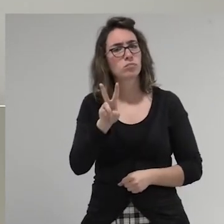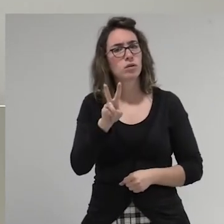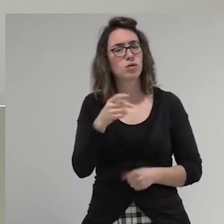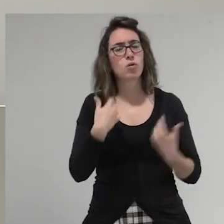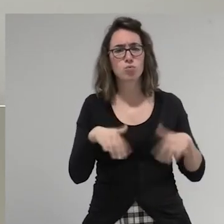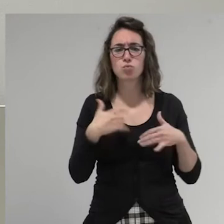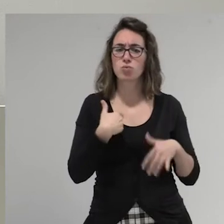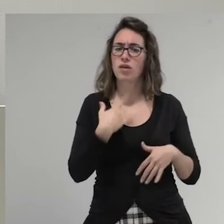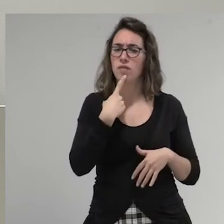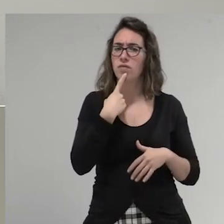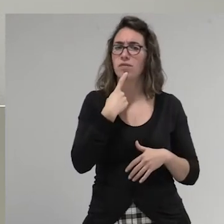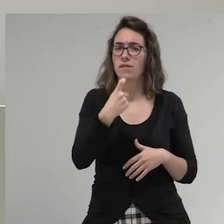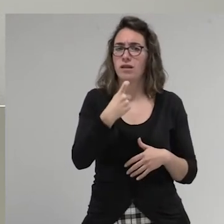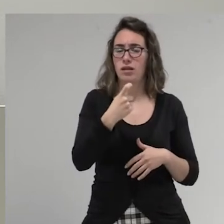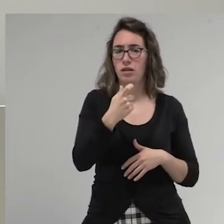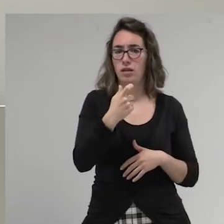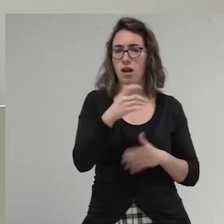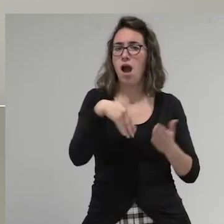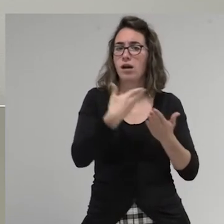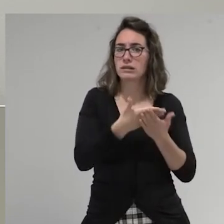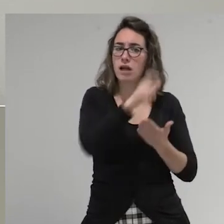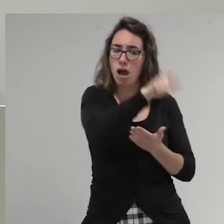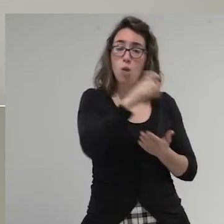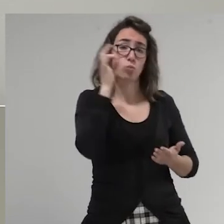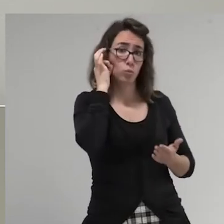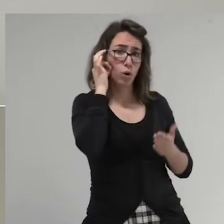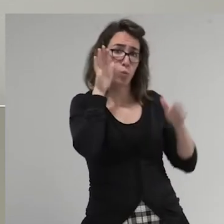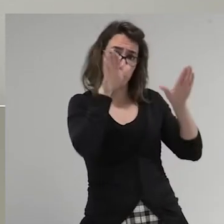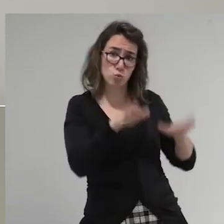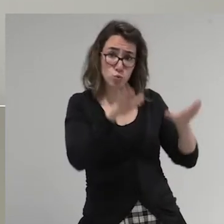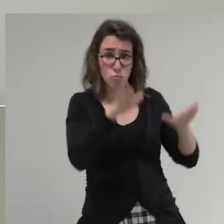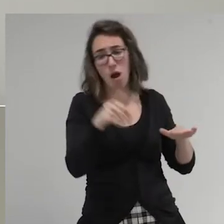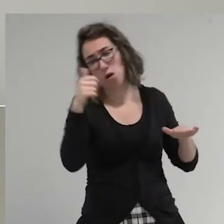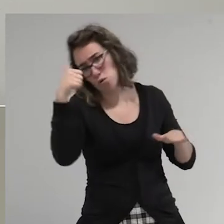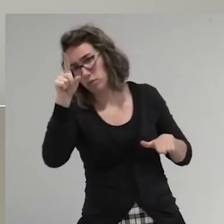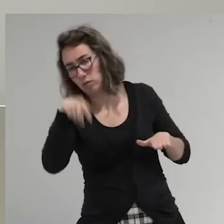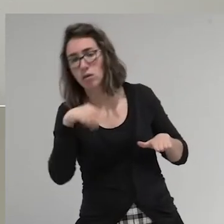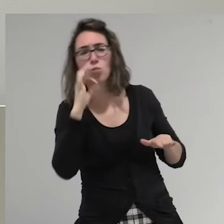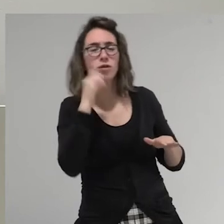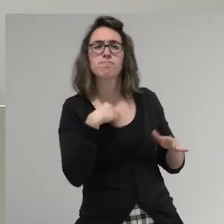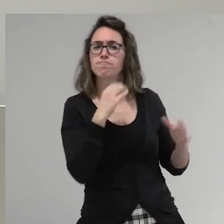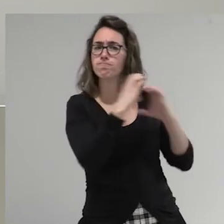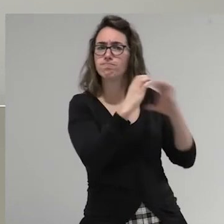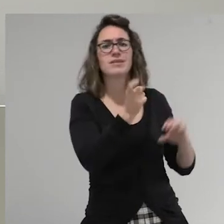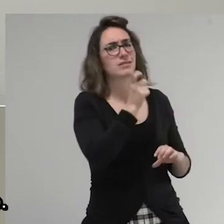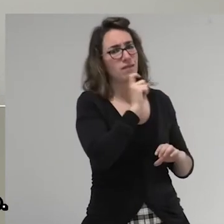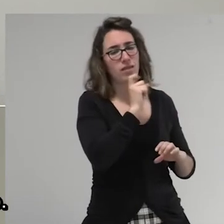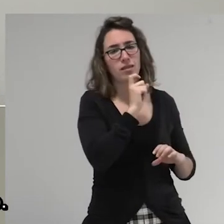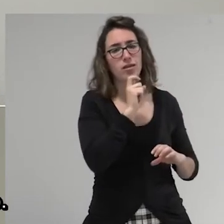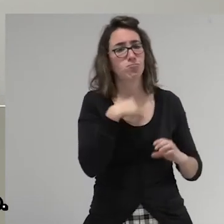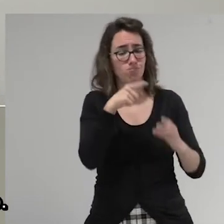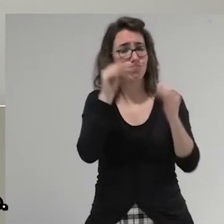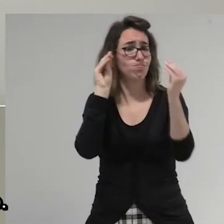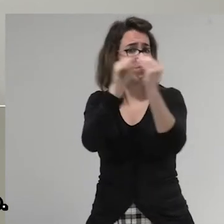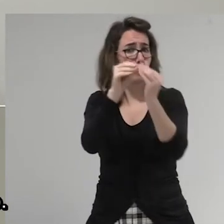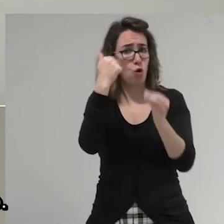también con mujeres musulmanas, con hombres, con mujeres. Y confirmo que dice ese señor. Y